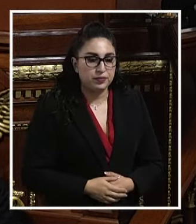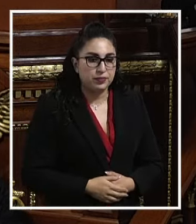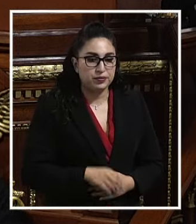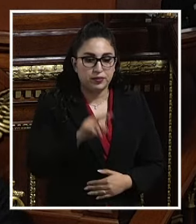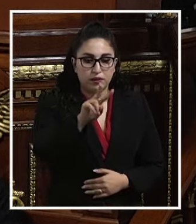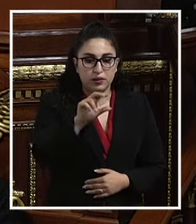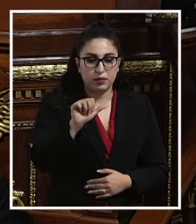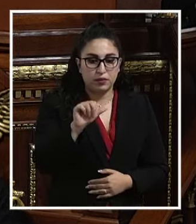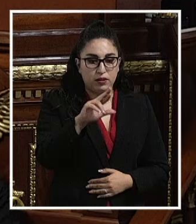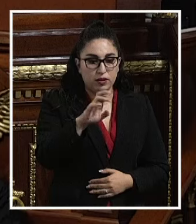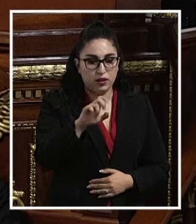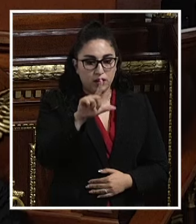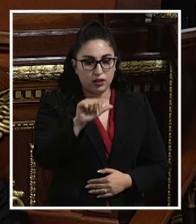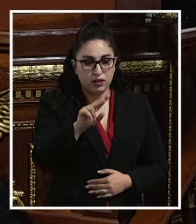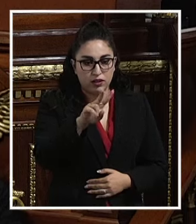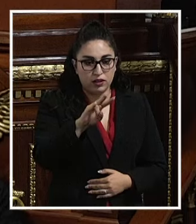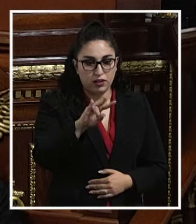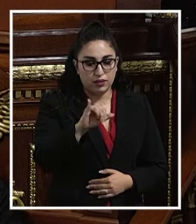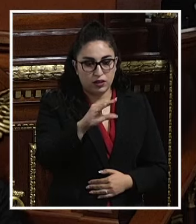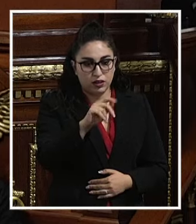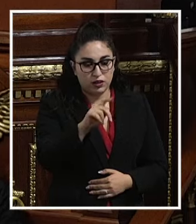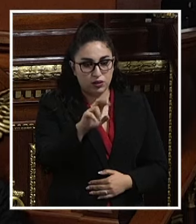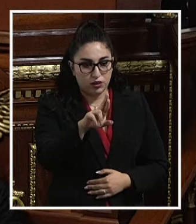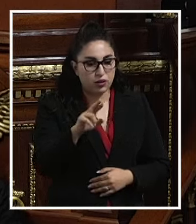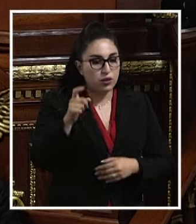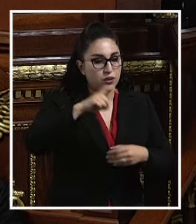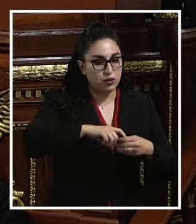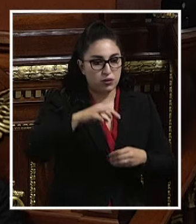Varela López Víctor, de Morena, presente.